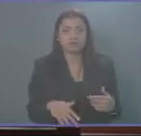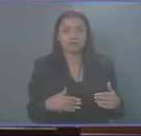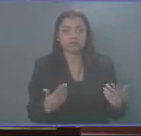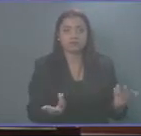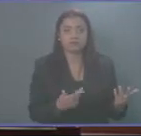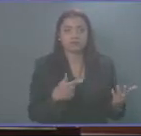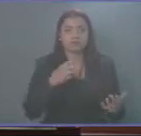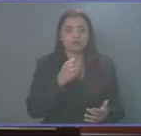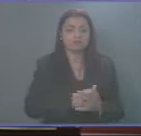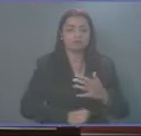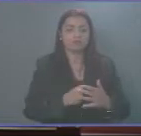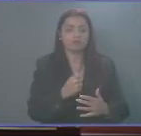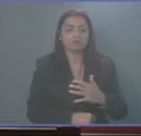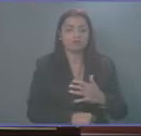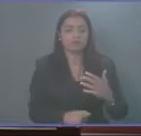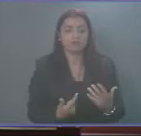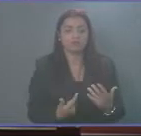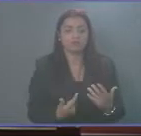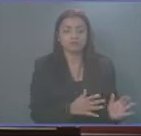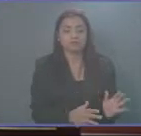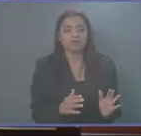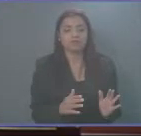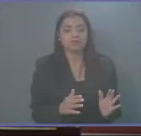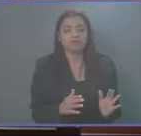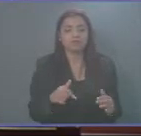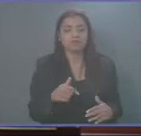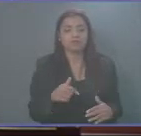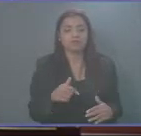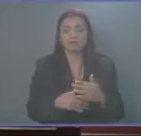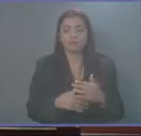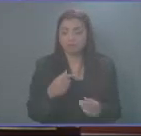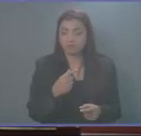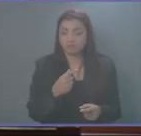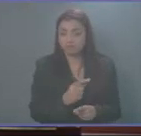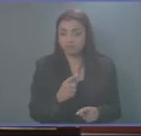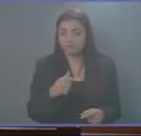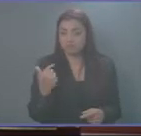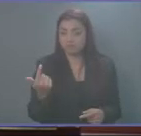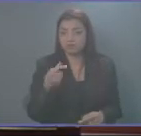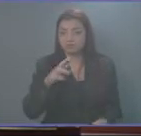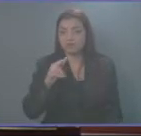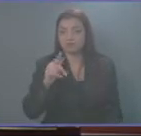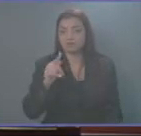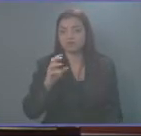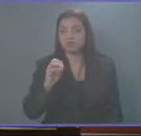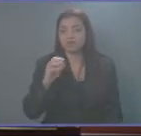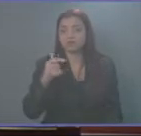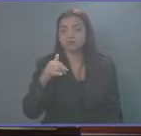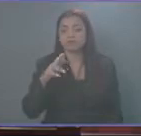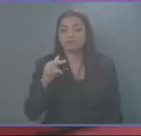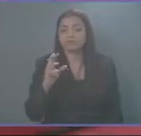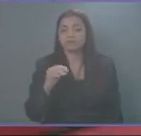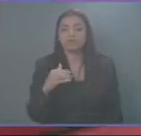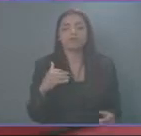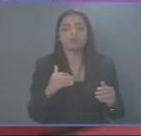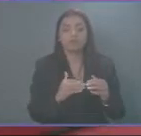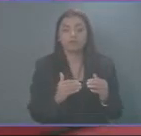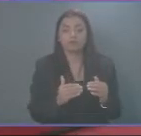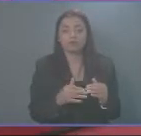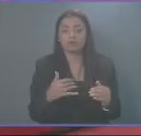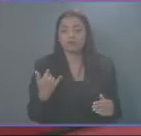esfuerzo. Y en esta entrega de este homenaje a Roberto, también